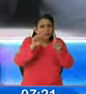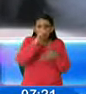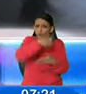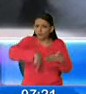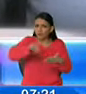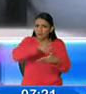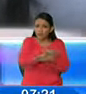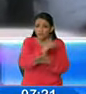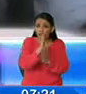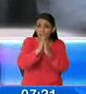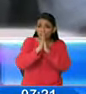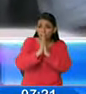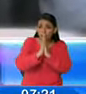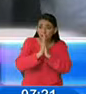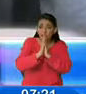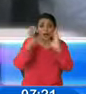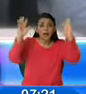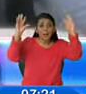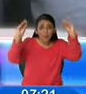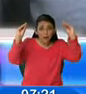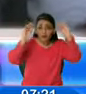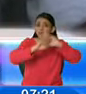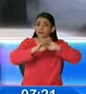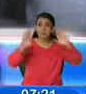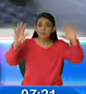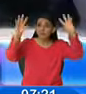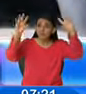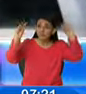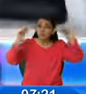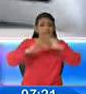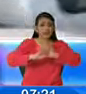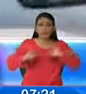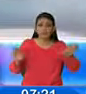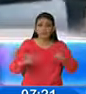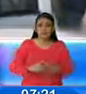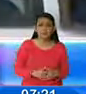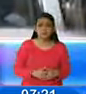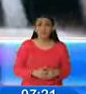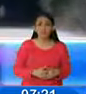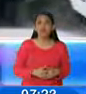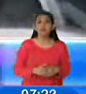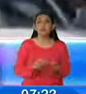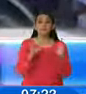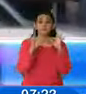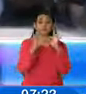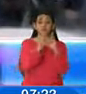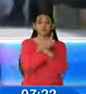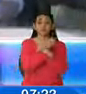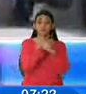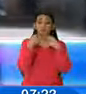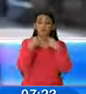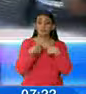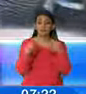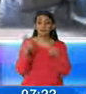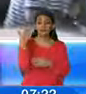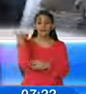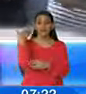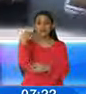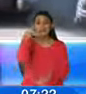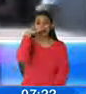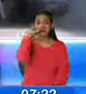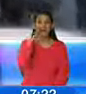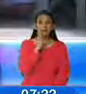al señor es de que apague las luces, nada más. A través de redes sociales, el alcalde Jaime